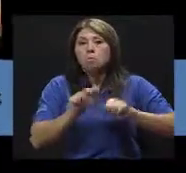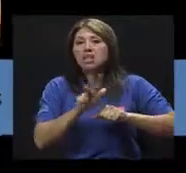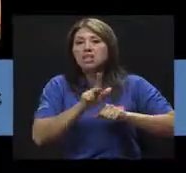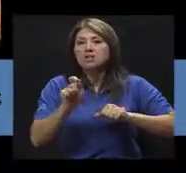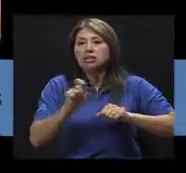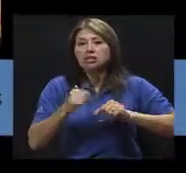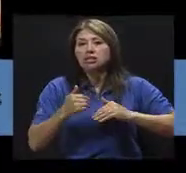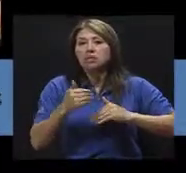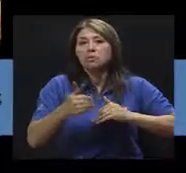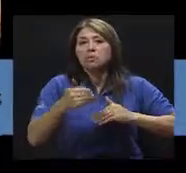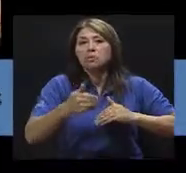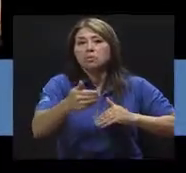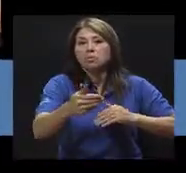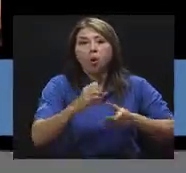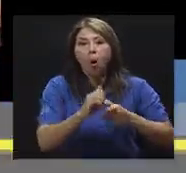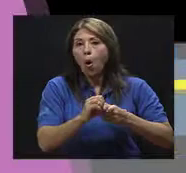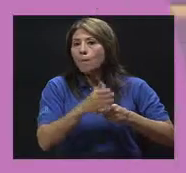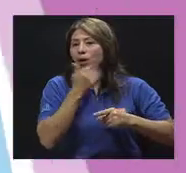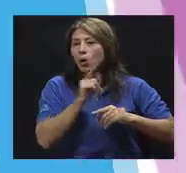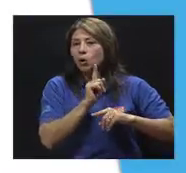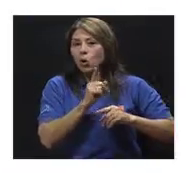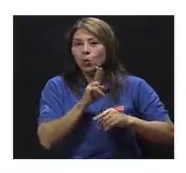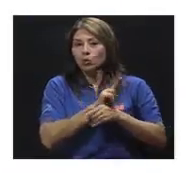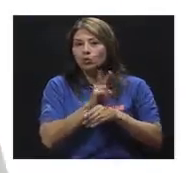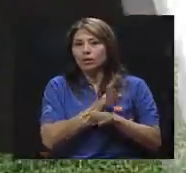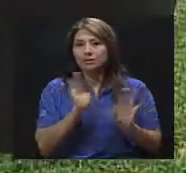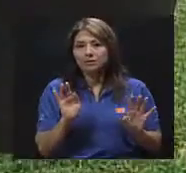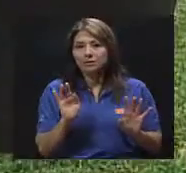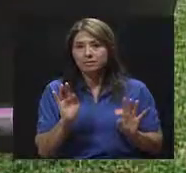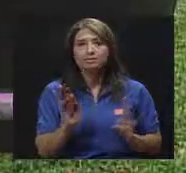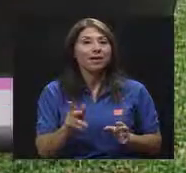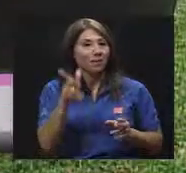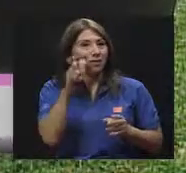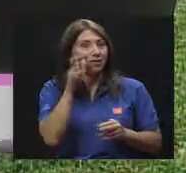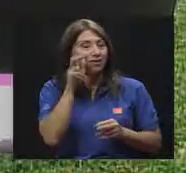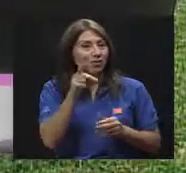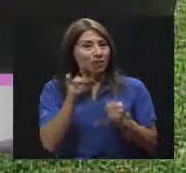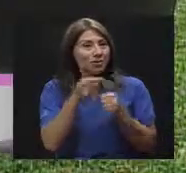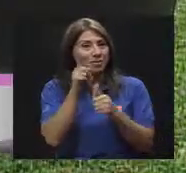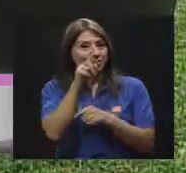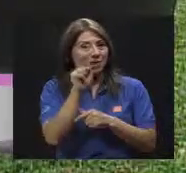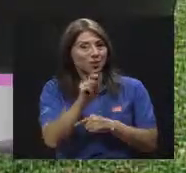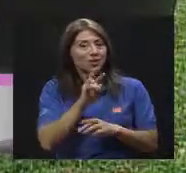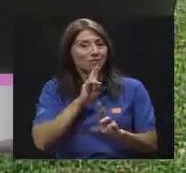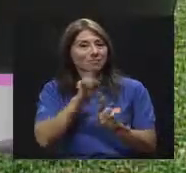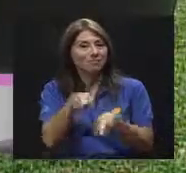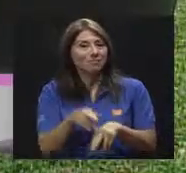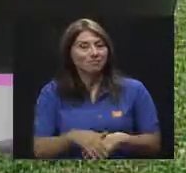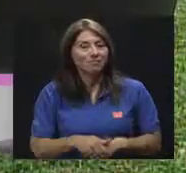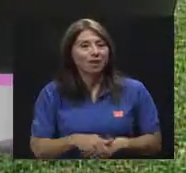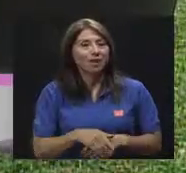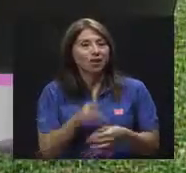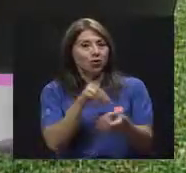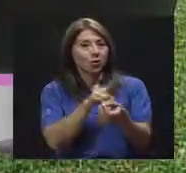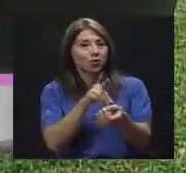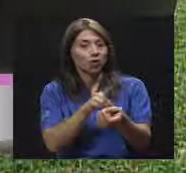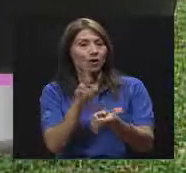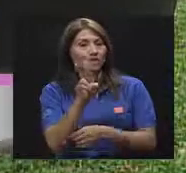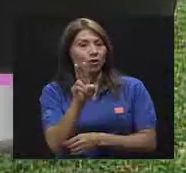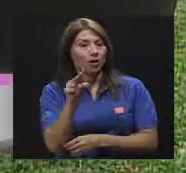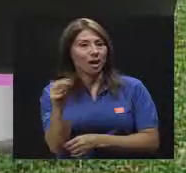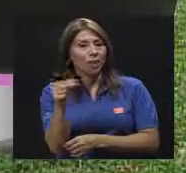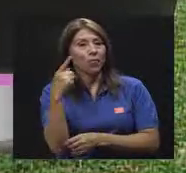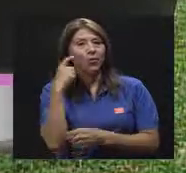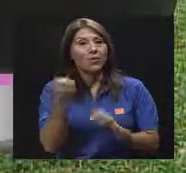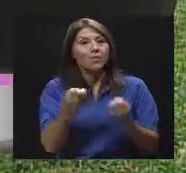eso no se puede consumir así. Bueno, vamos a escuchar entonces la respuesta de la primera pregunta, doctora Victoria Hall, porque hay